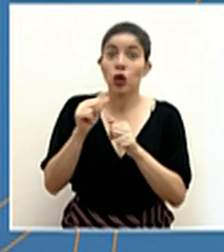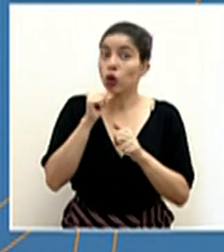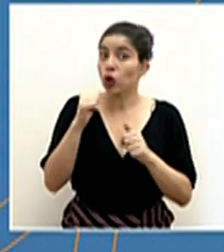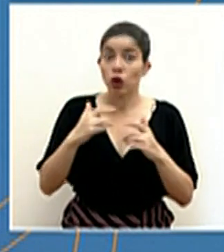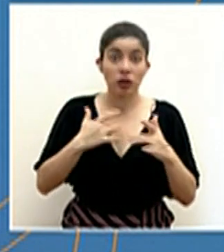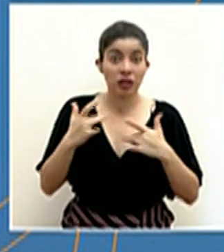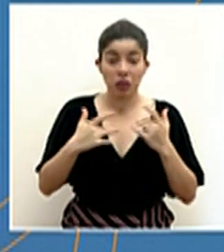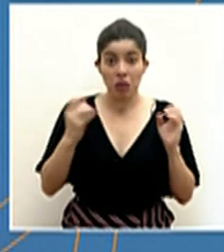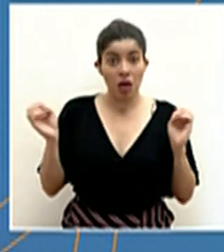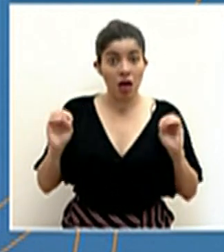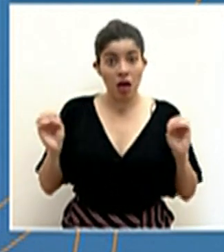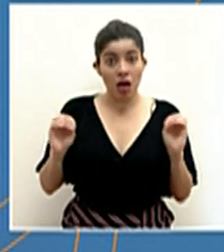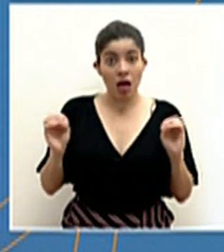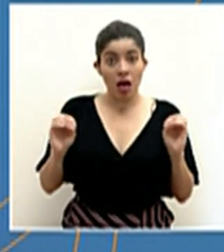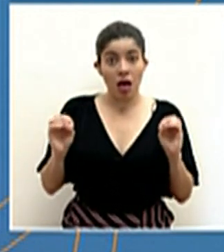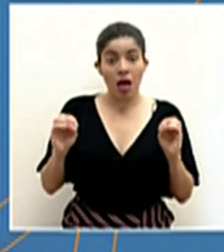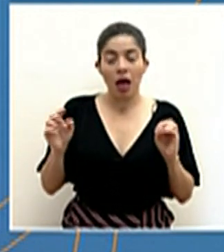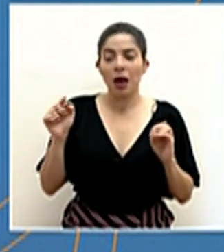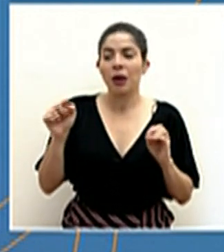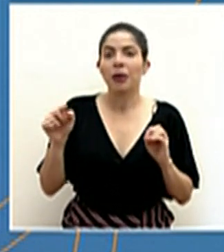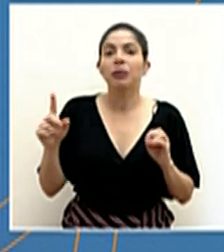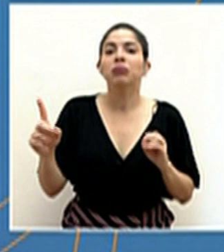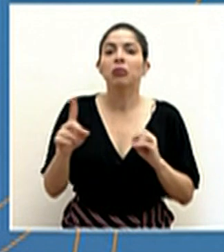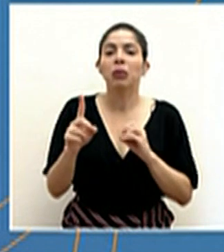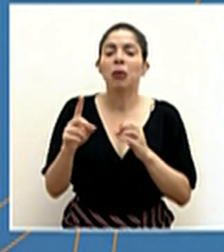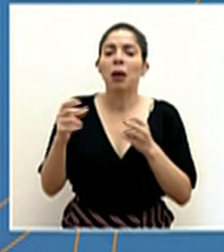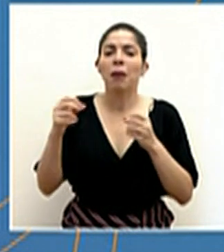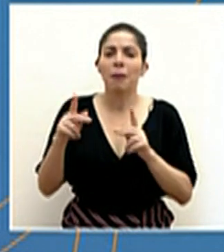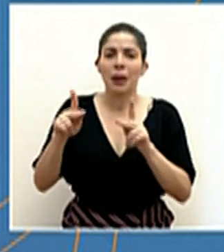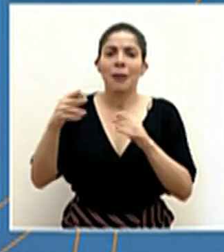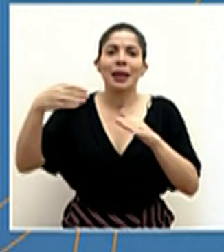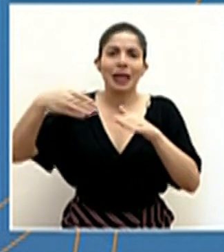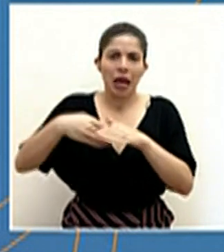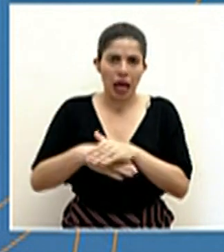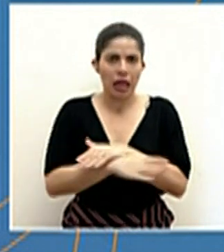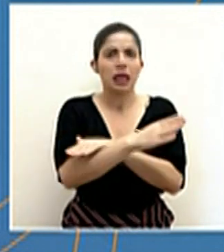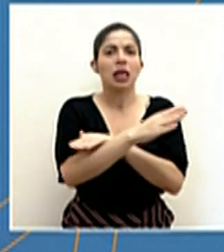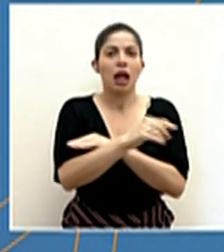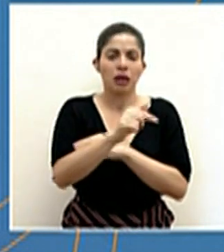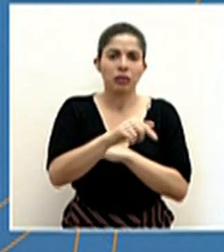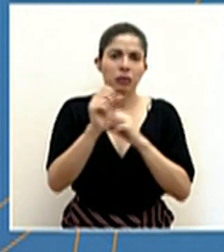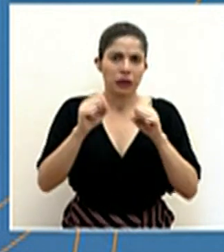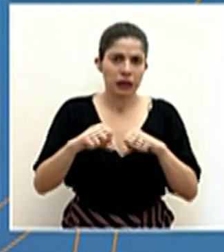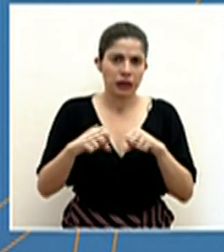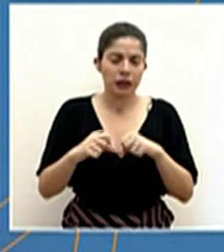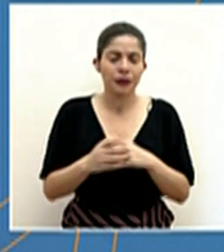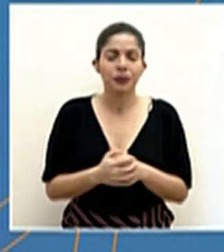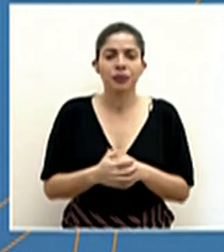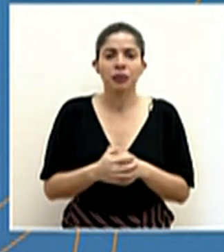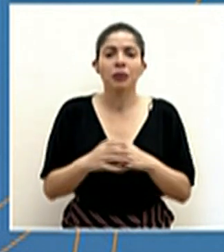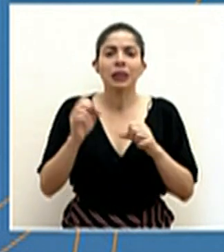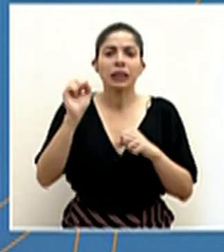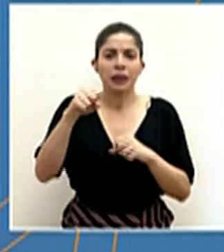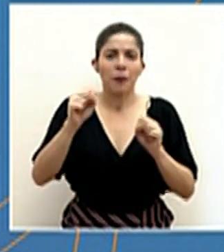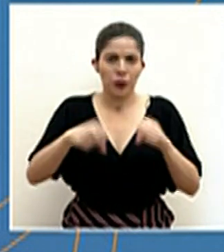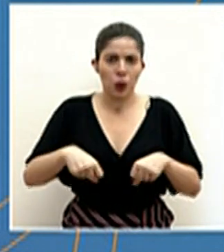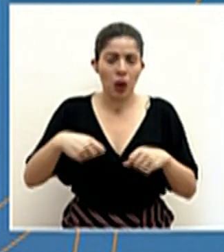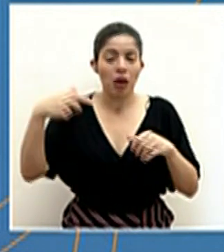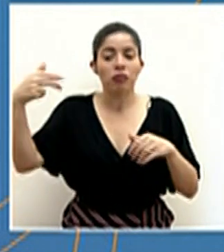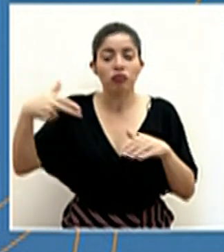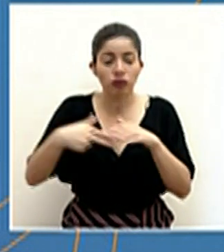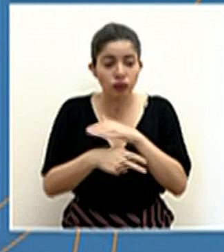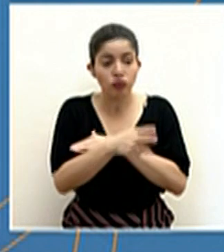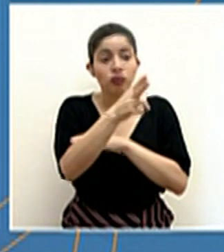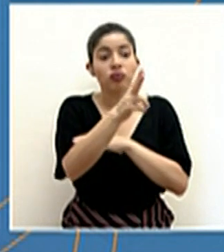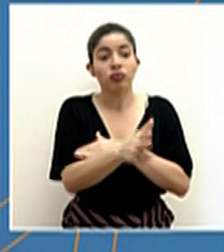ese transportista, pues se le va a permitir entrar a territorio, ya sea a la zona primaria para